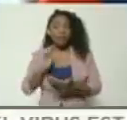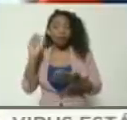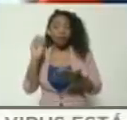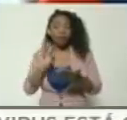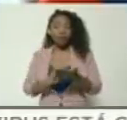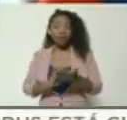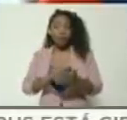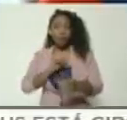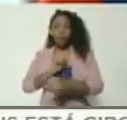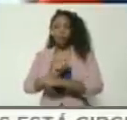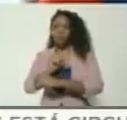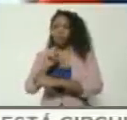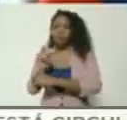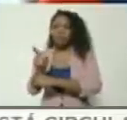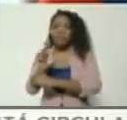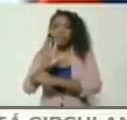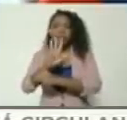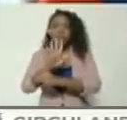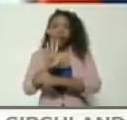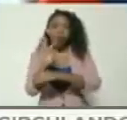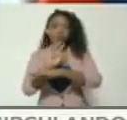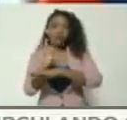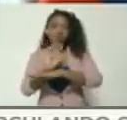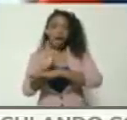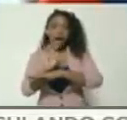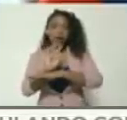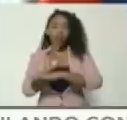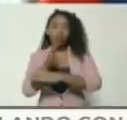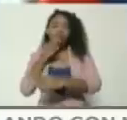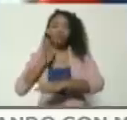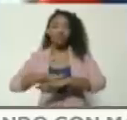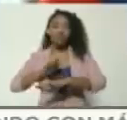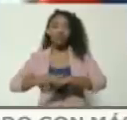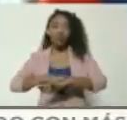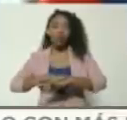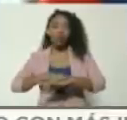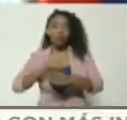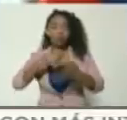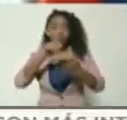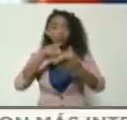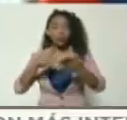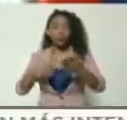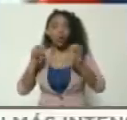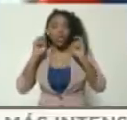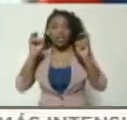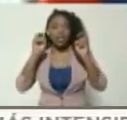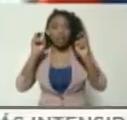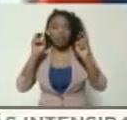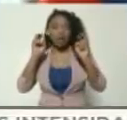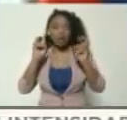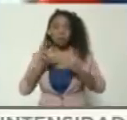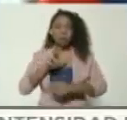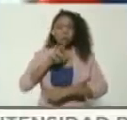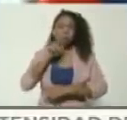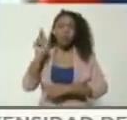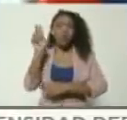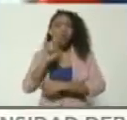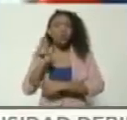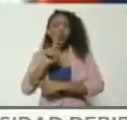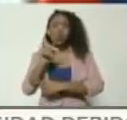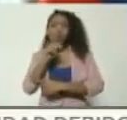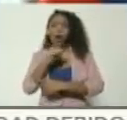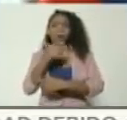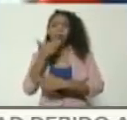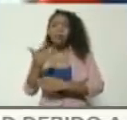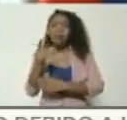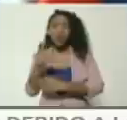imputados y acusados 5 funcionarios por los delitos de homicidio calificado por motivos fútiles, uso indebido de arma orgánica